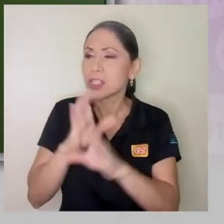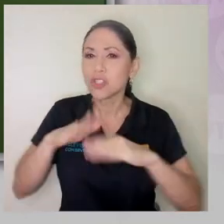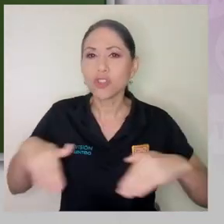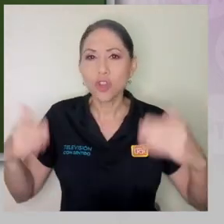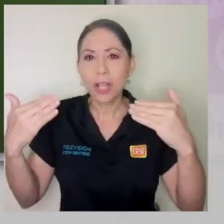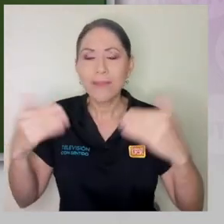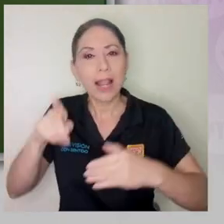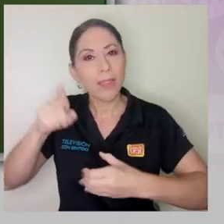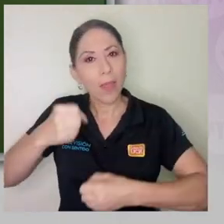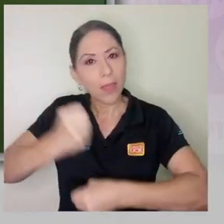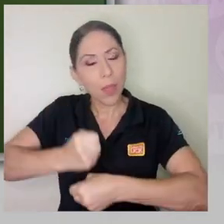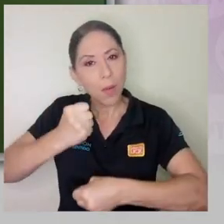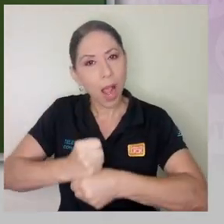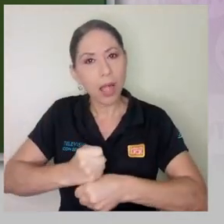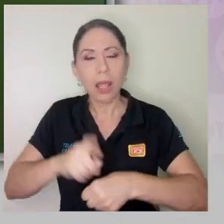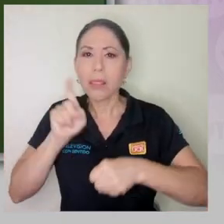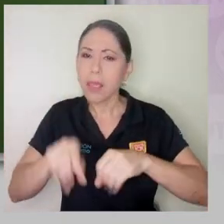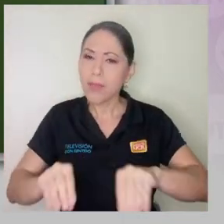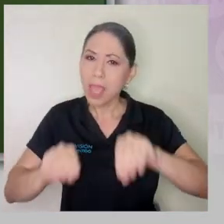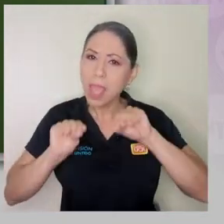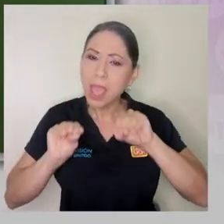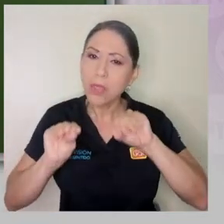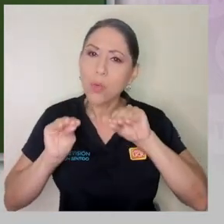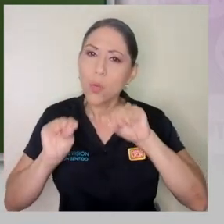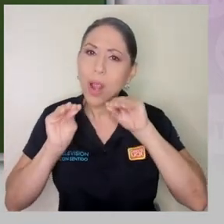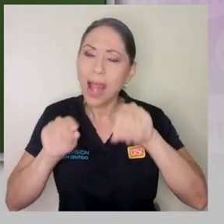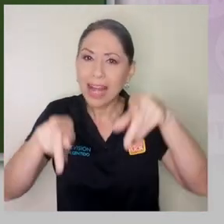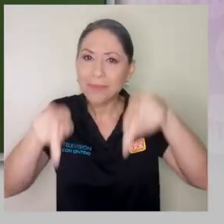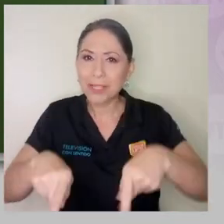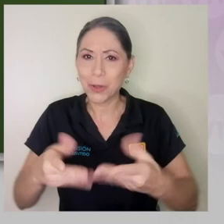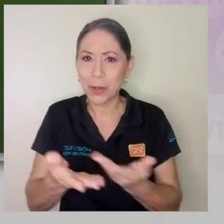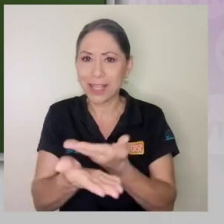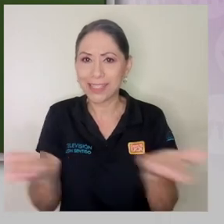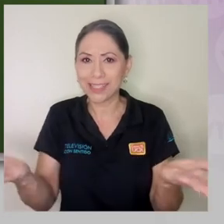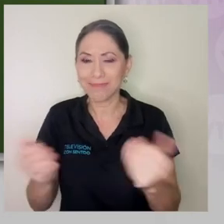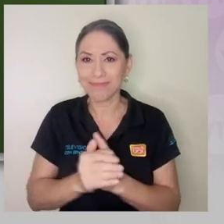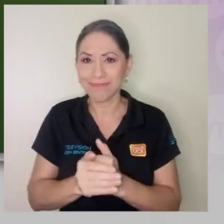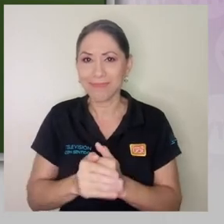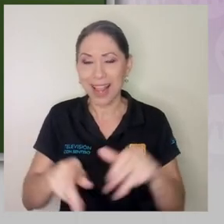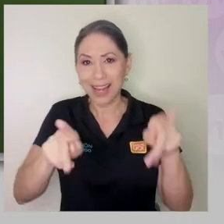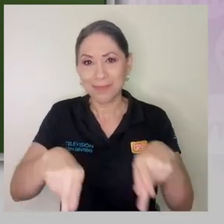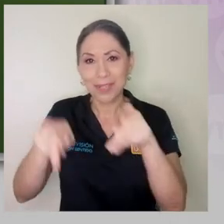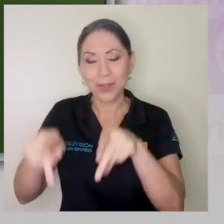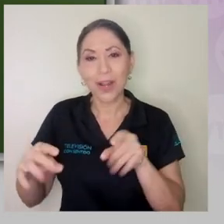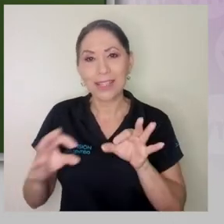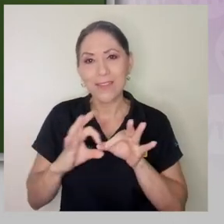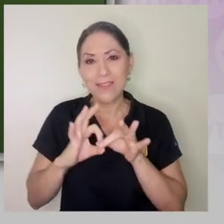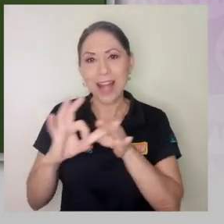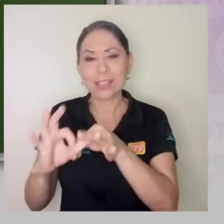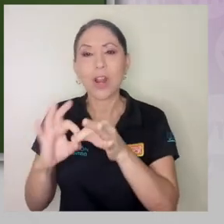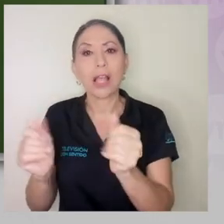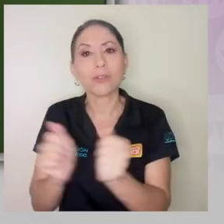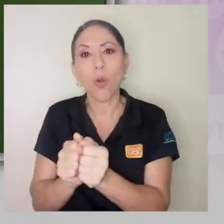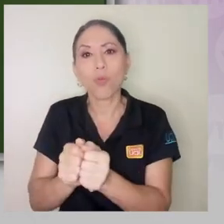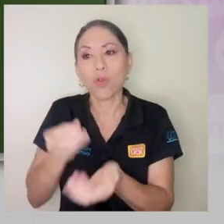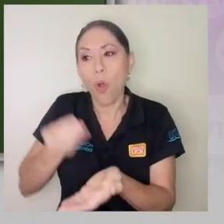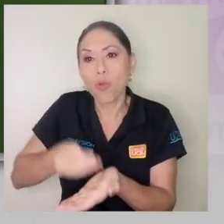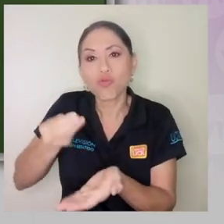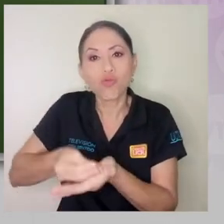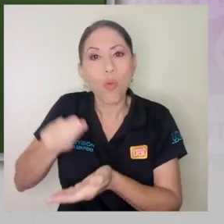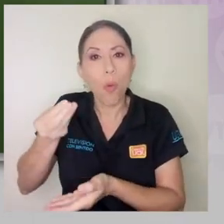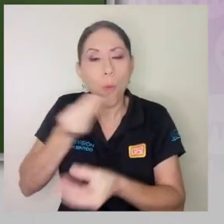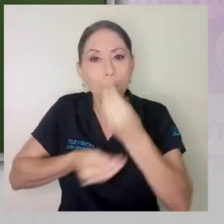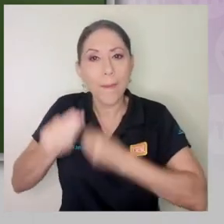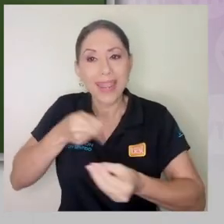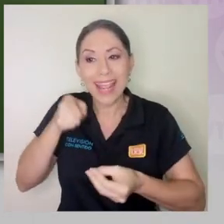que trabajar y hay que educar mucho a las personas, las poblaciones que están relacionadas con consumir en estos servicios